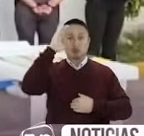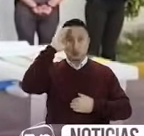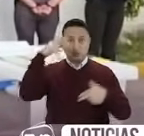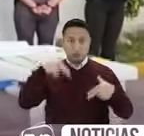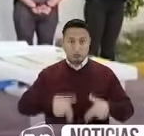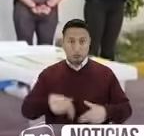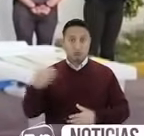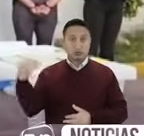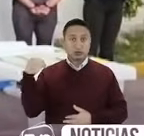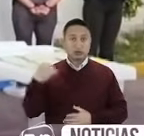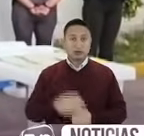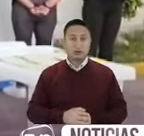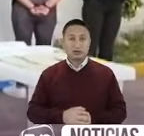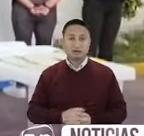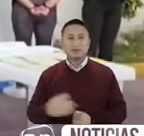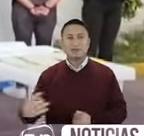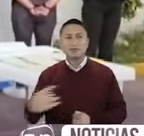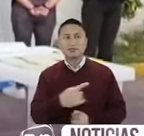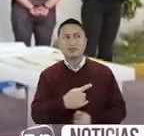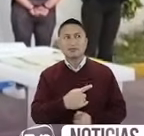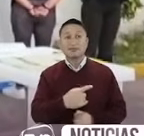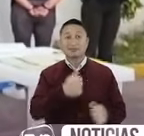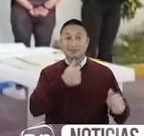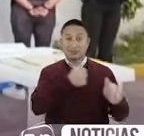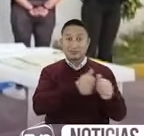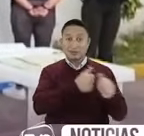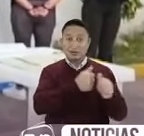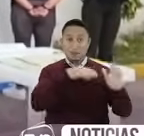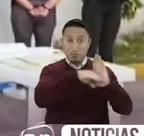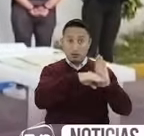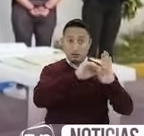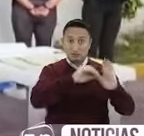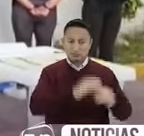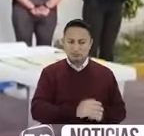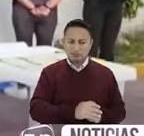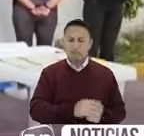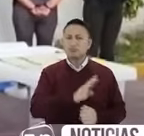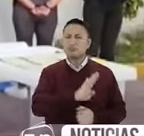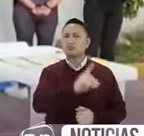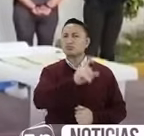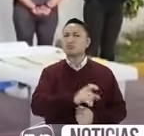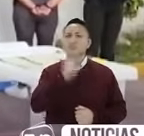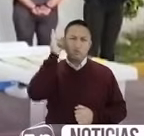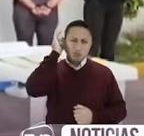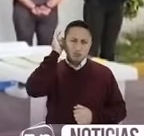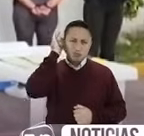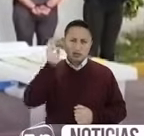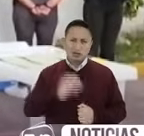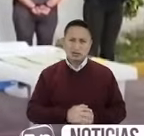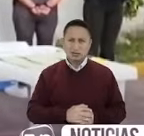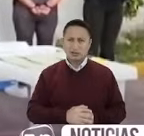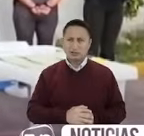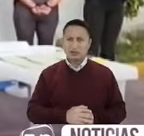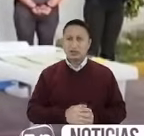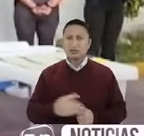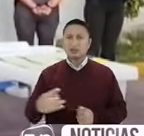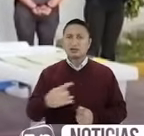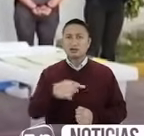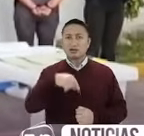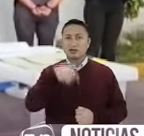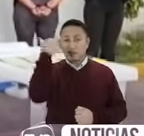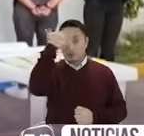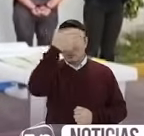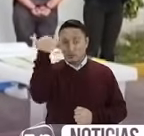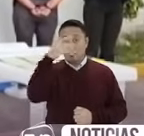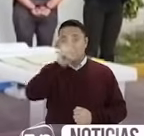que cerca del hogar de las entidades bancarias se encontraban cuatro ciudadanas aparentemente realizando estafas a las personas que iban a